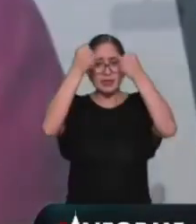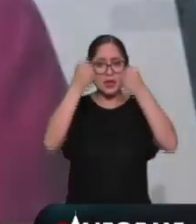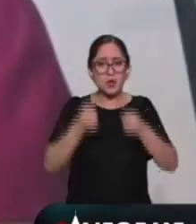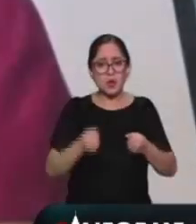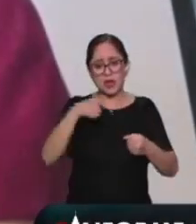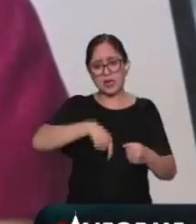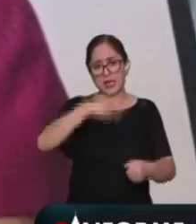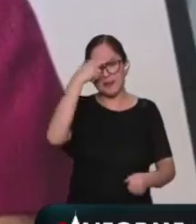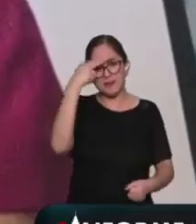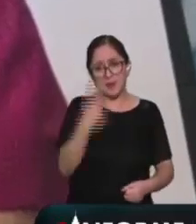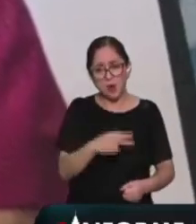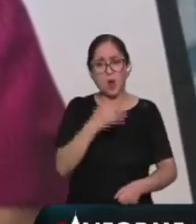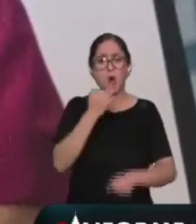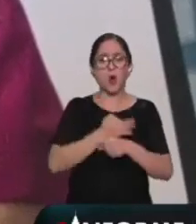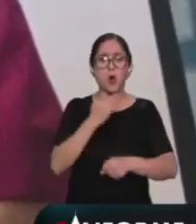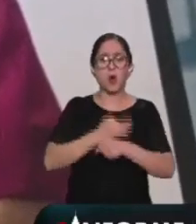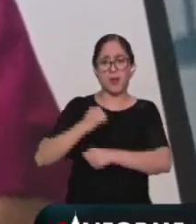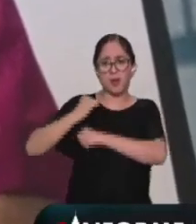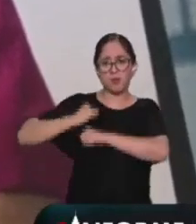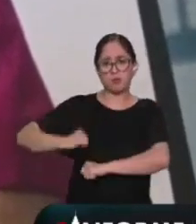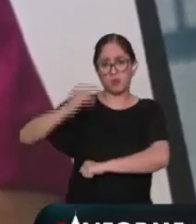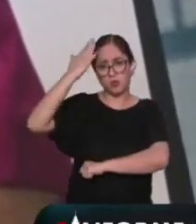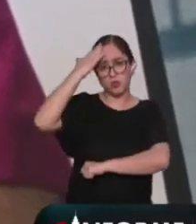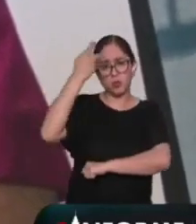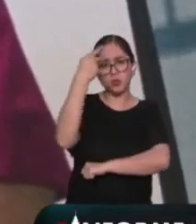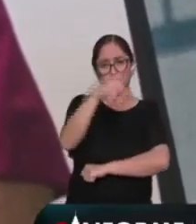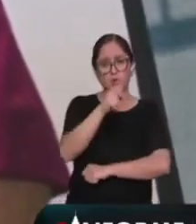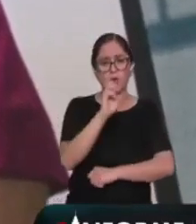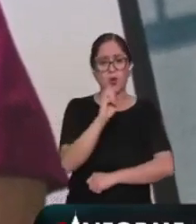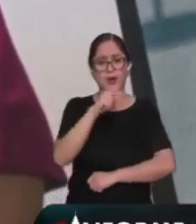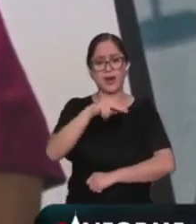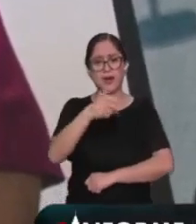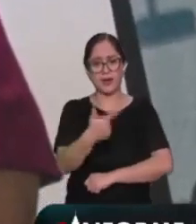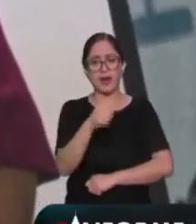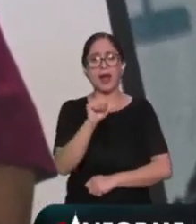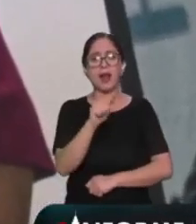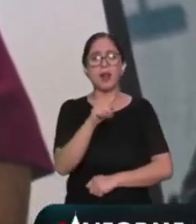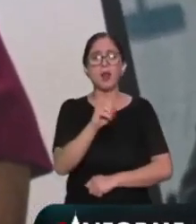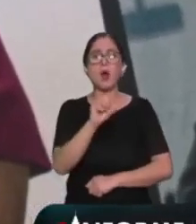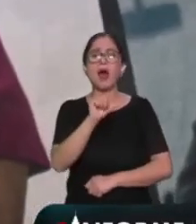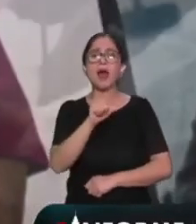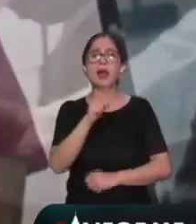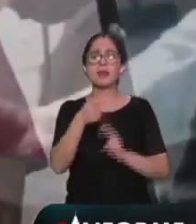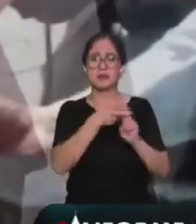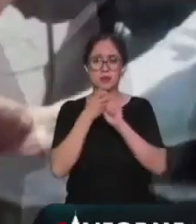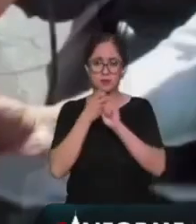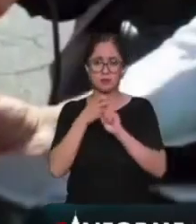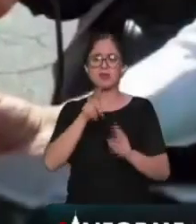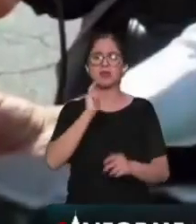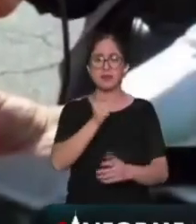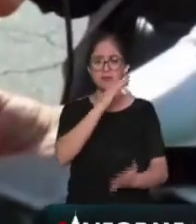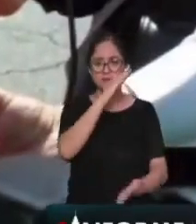país, continúa al frente de su organización Alto al Secuestro. Informe Capital.